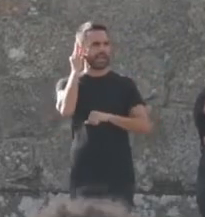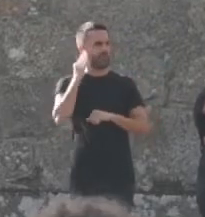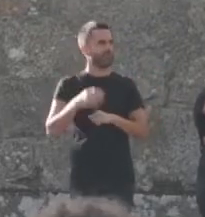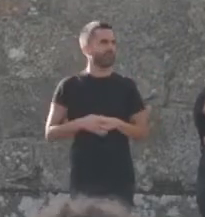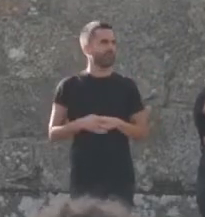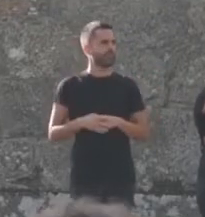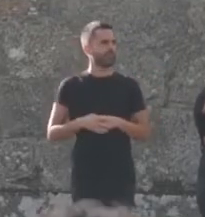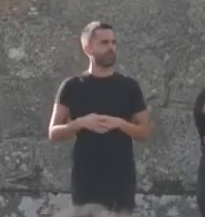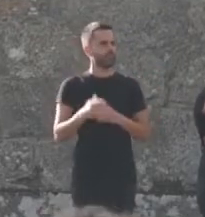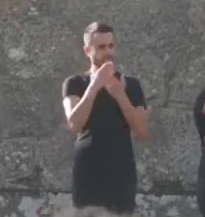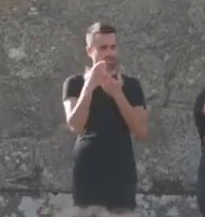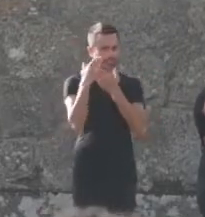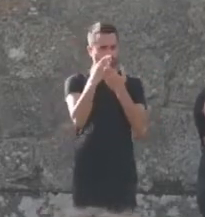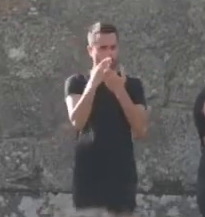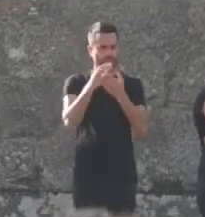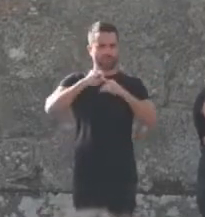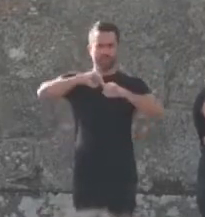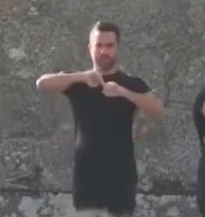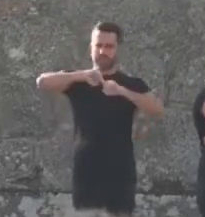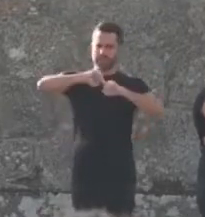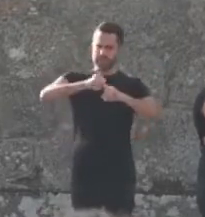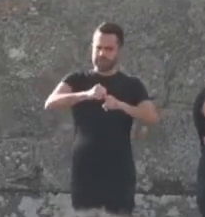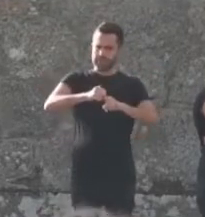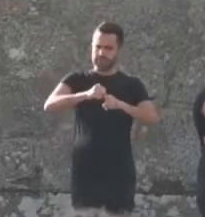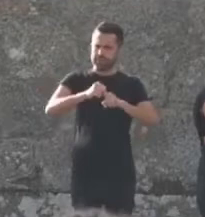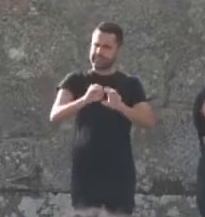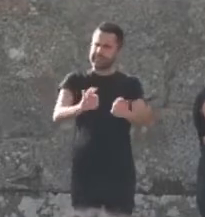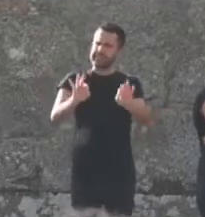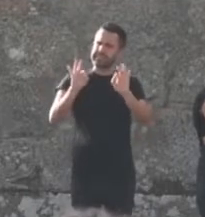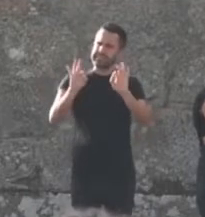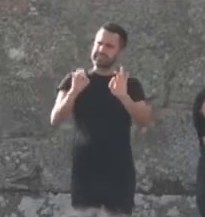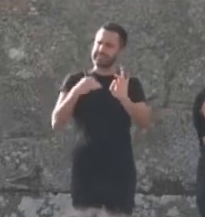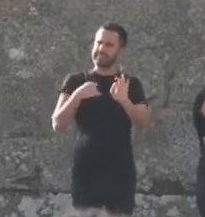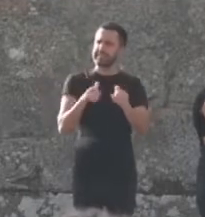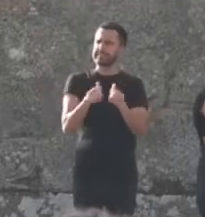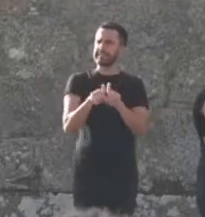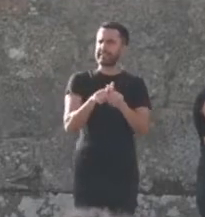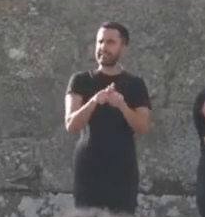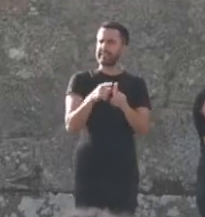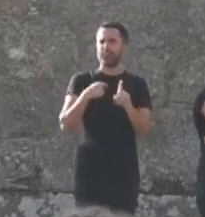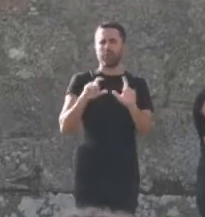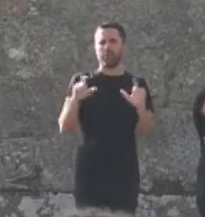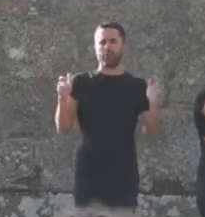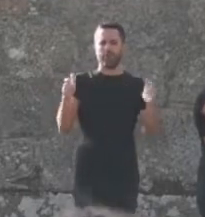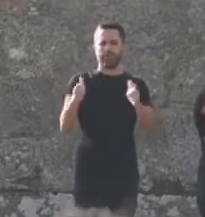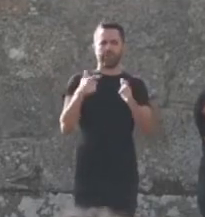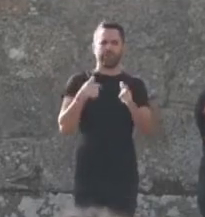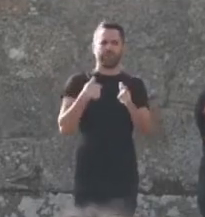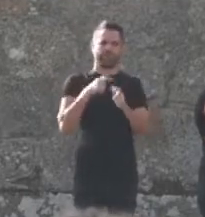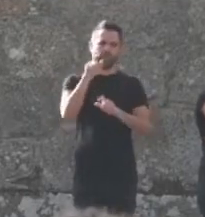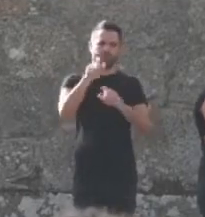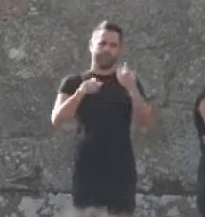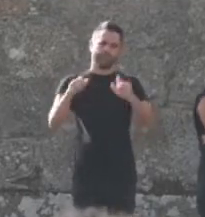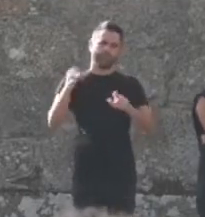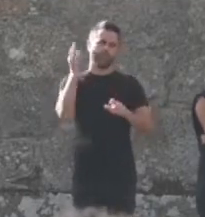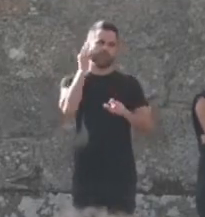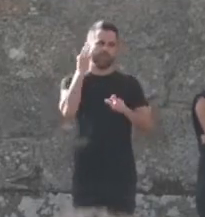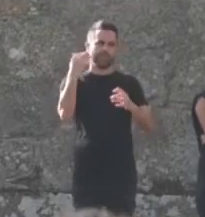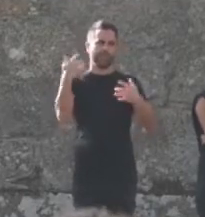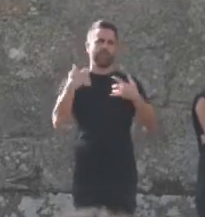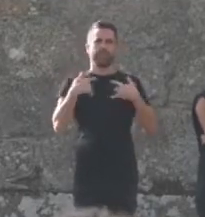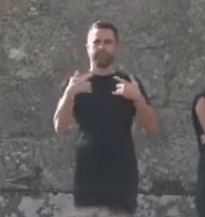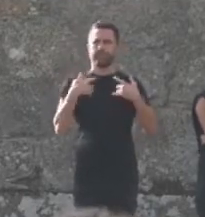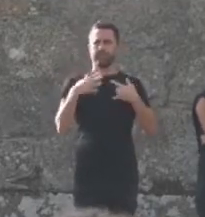estudando a represión específica que sufriron as mulleres colectivamente, todas as mulleres, pero tamén individualmente pola súa